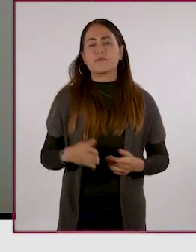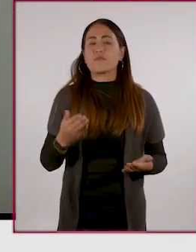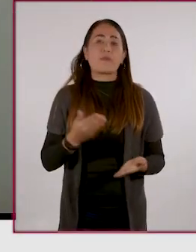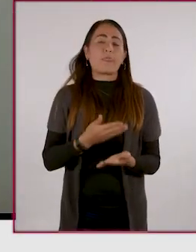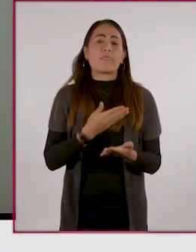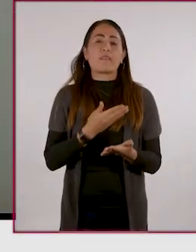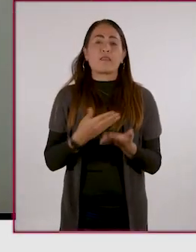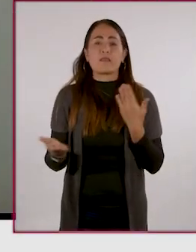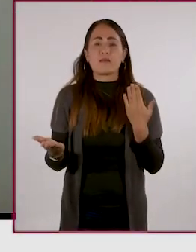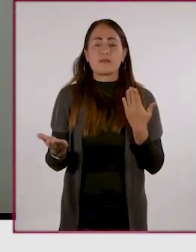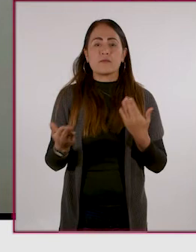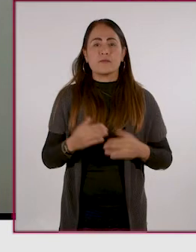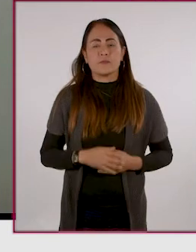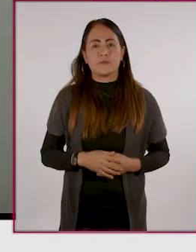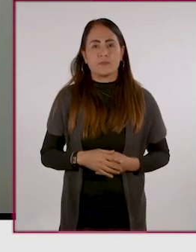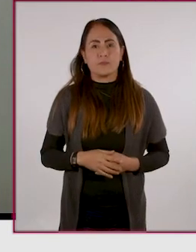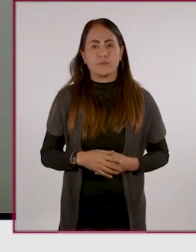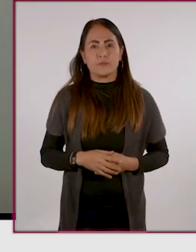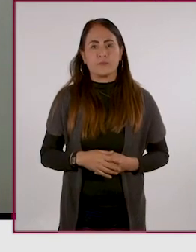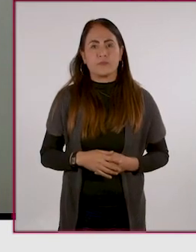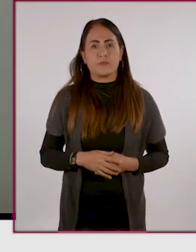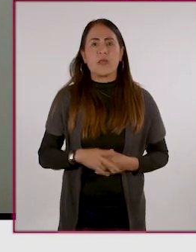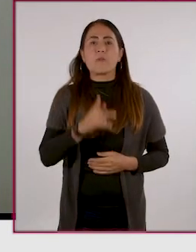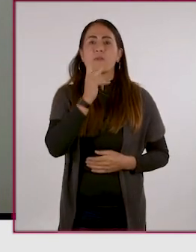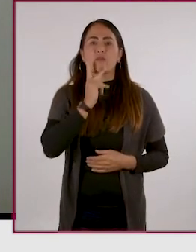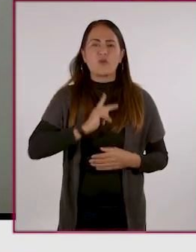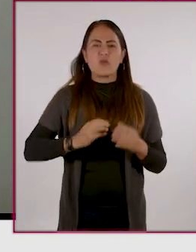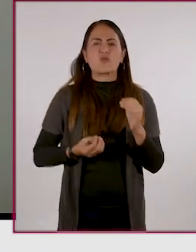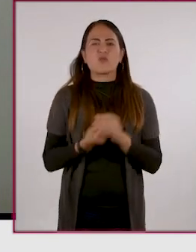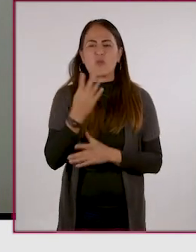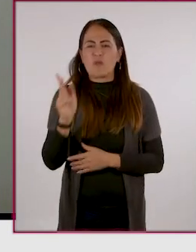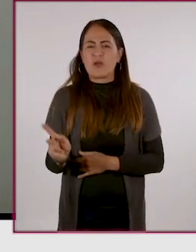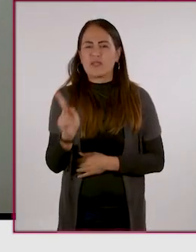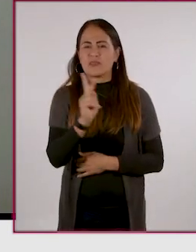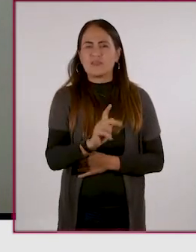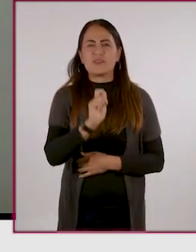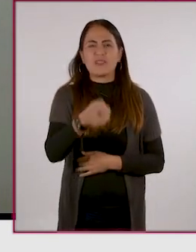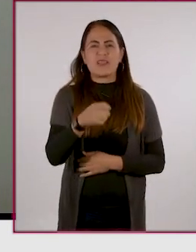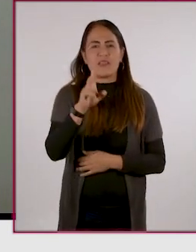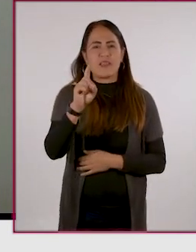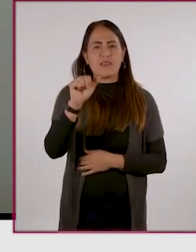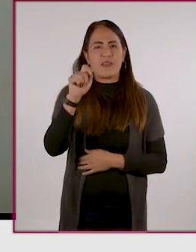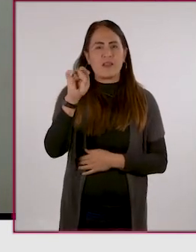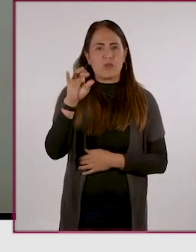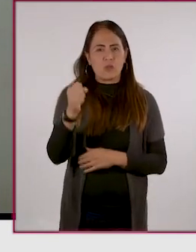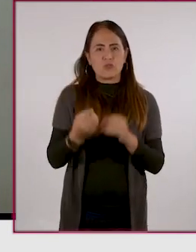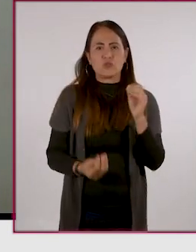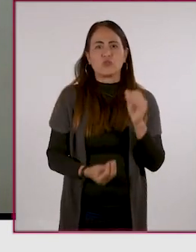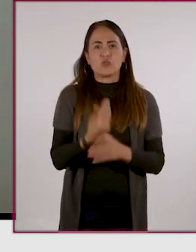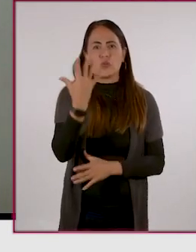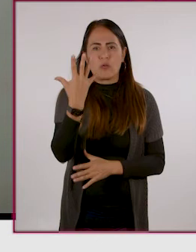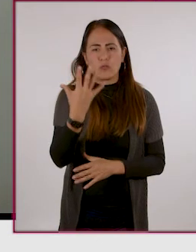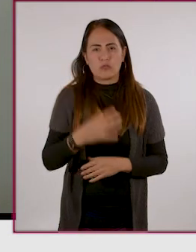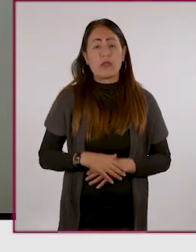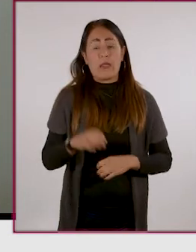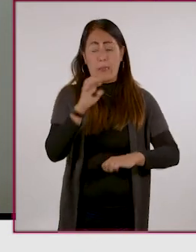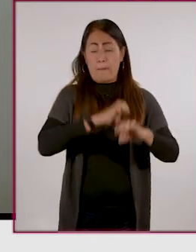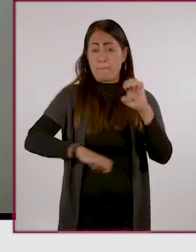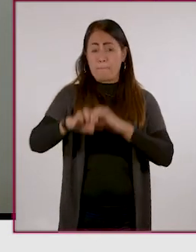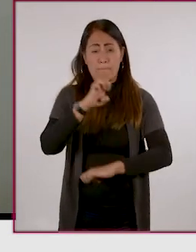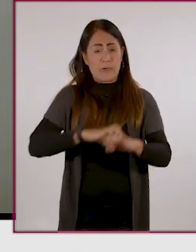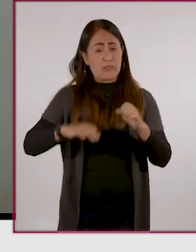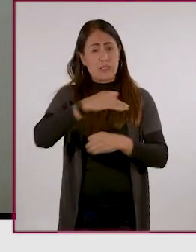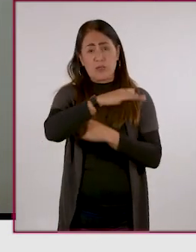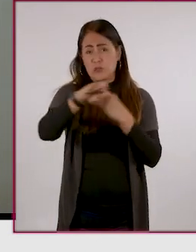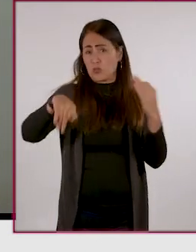La actualidad, el nuevo petróleo son los datos, ¿no? O sea, los datos es una de las cuestiones que ahorita todas